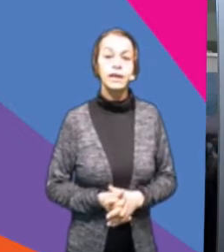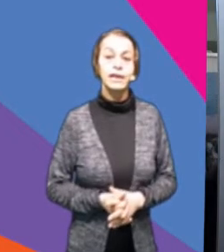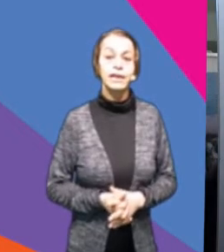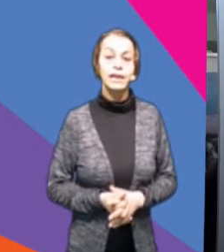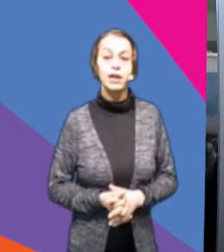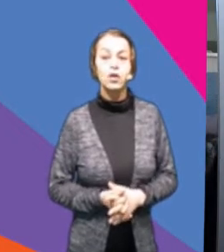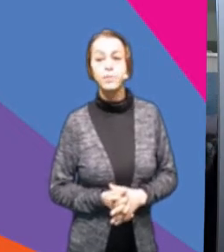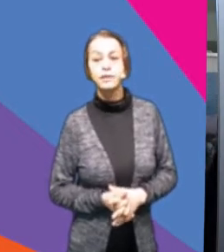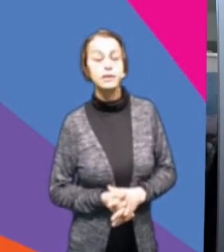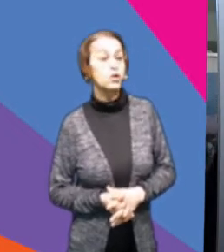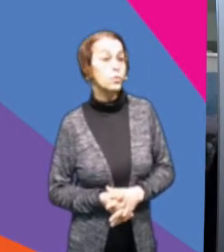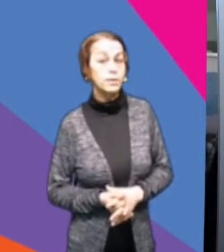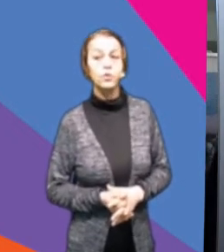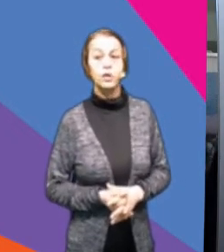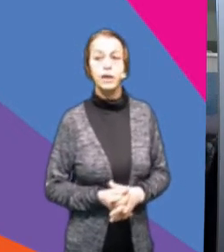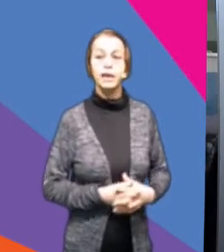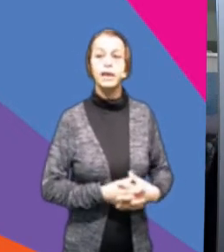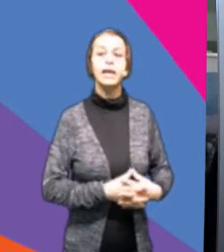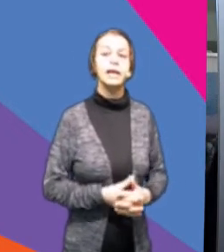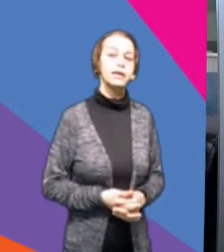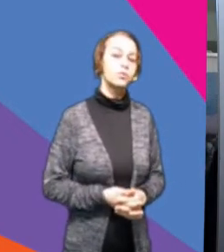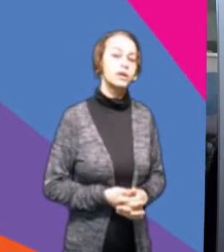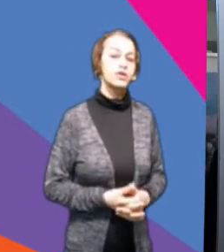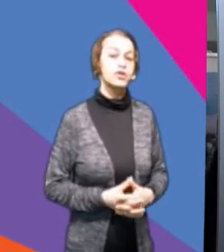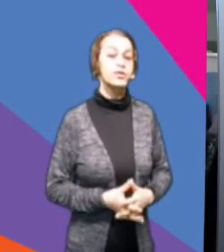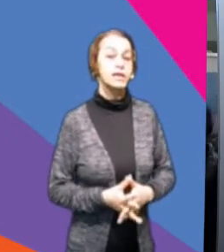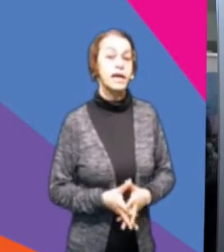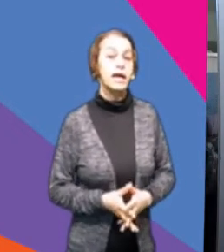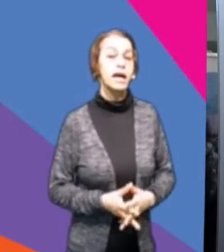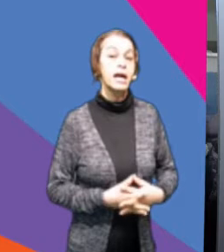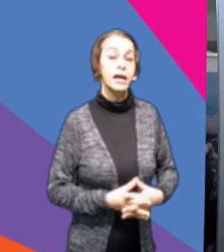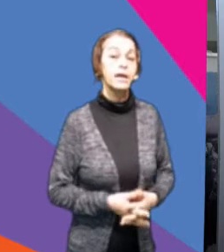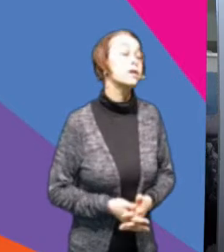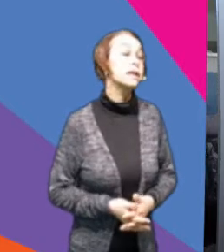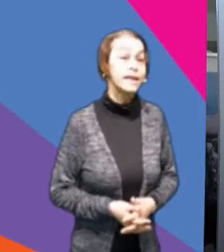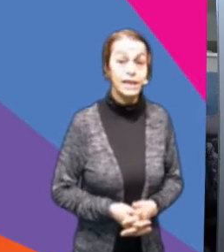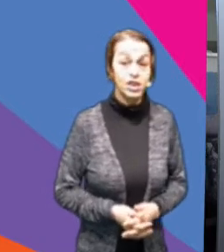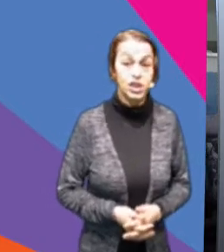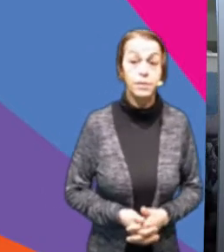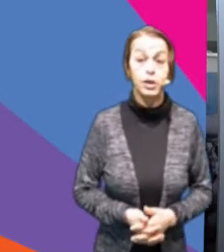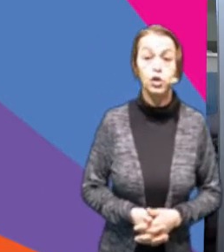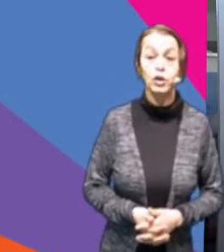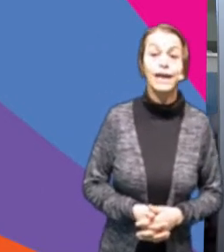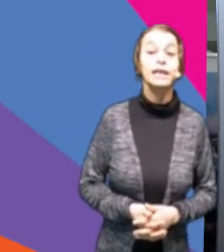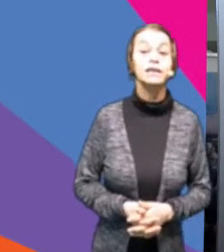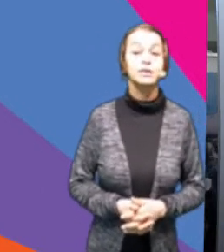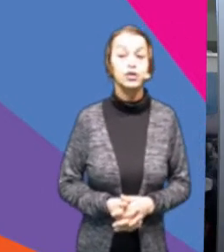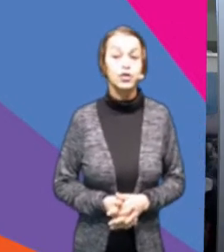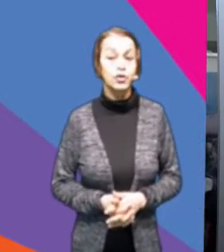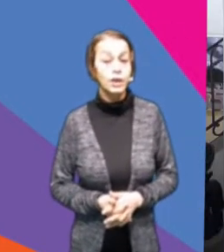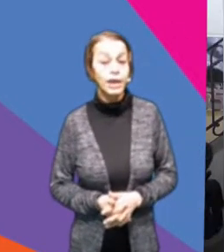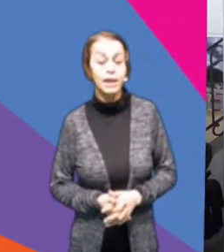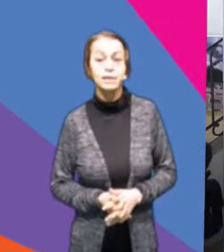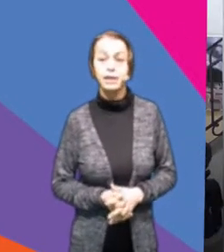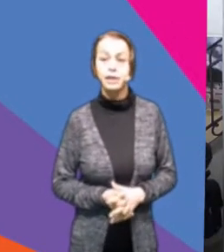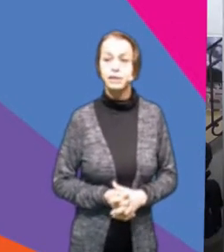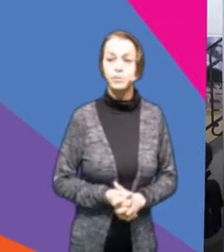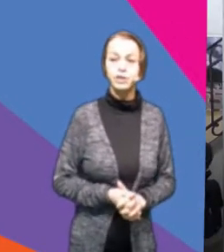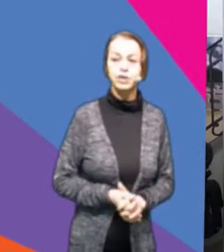de Daniel López y Rubén Borré. La inauguración será, fue el día de ayer, perdón, a las 18 horas en la